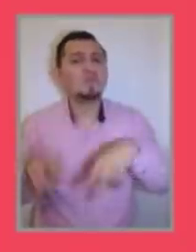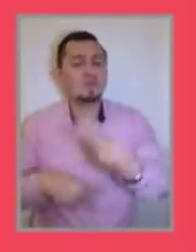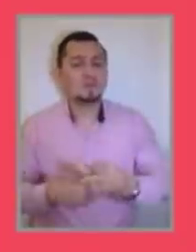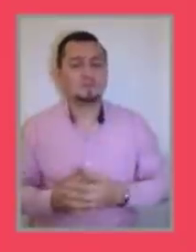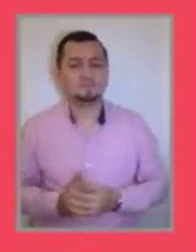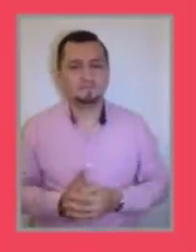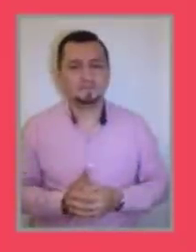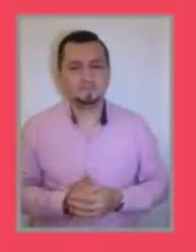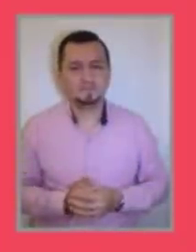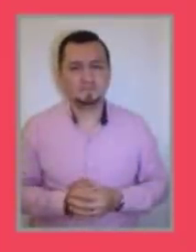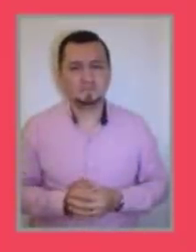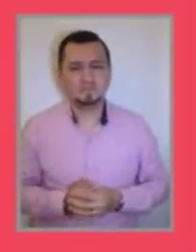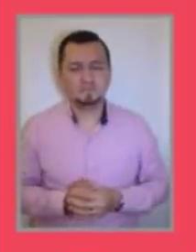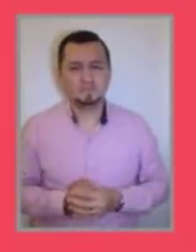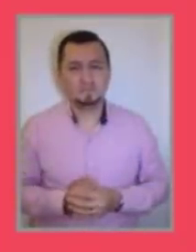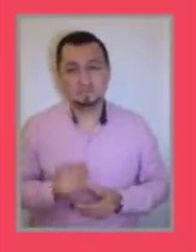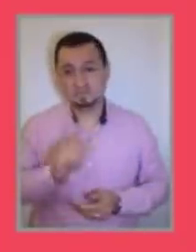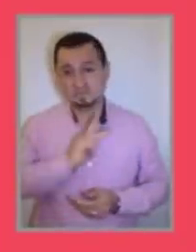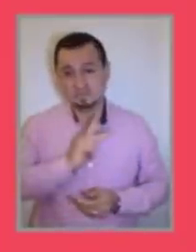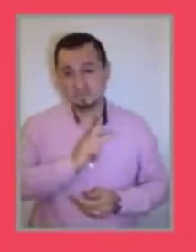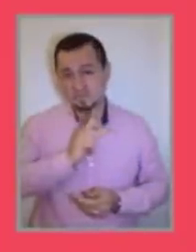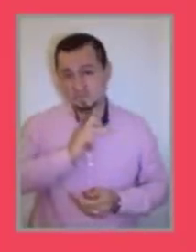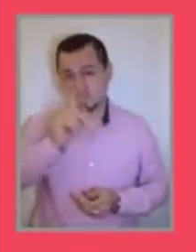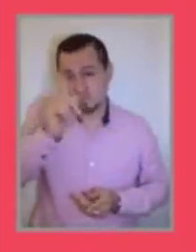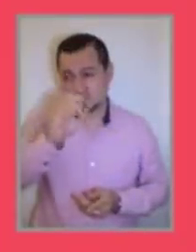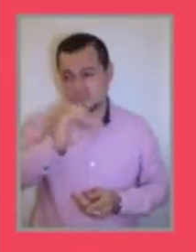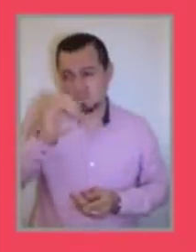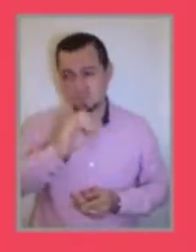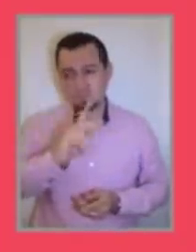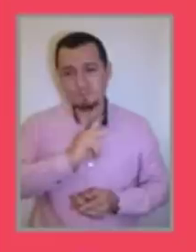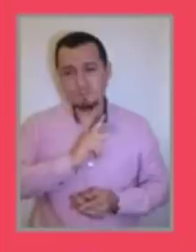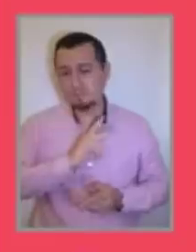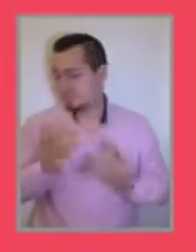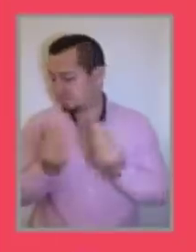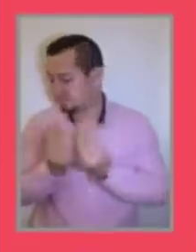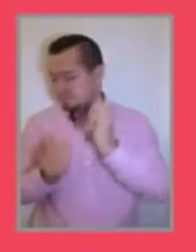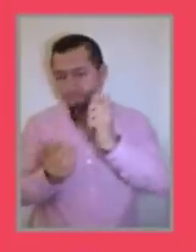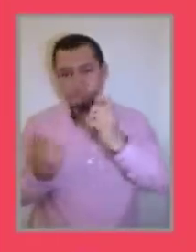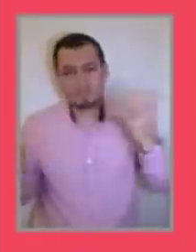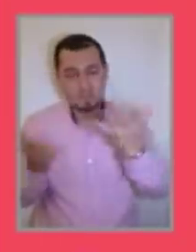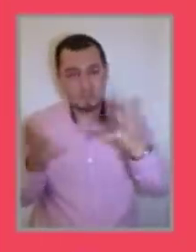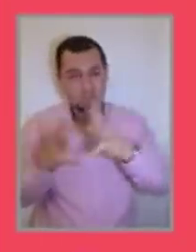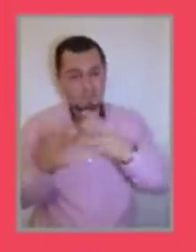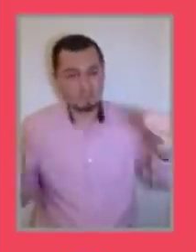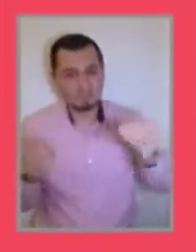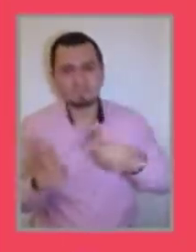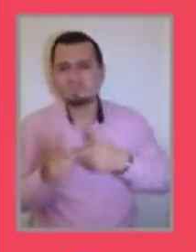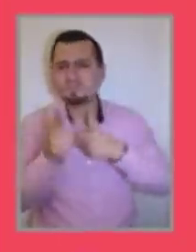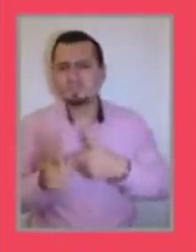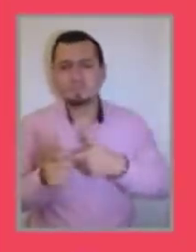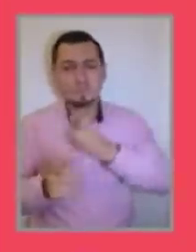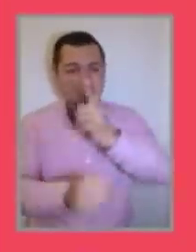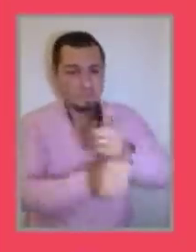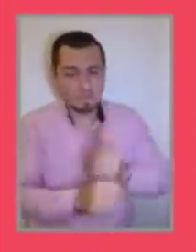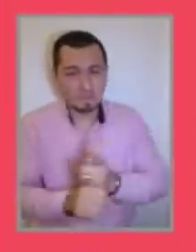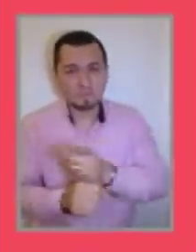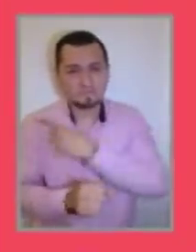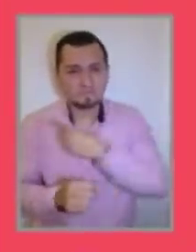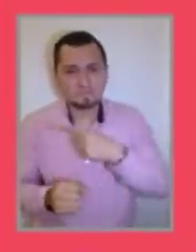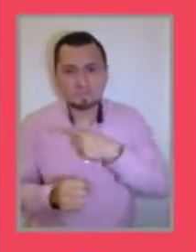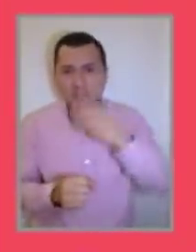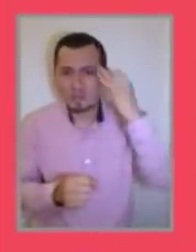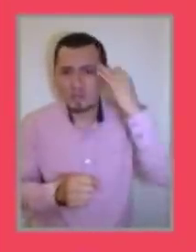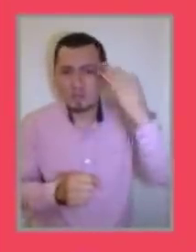Bueno, nomás tendría una observación, Juan Carlos, que no necesariamente es que no sean los que están desaparecidos, es que los procesos de identificación llevan algún tiempo,